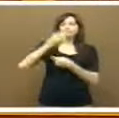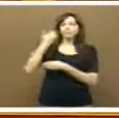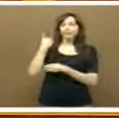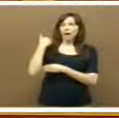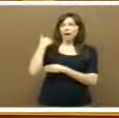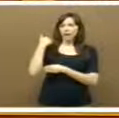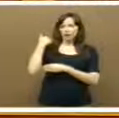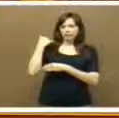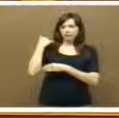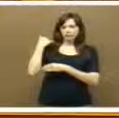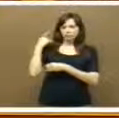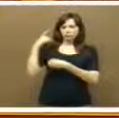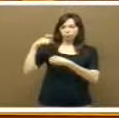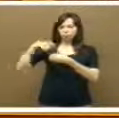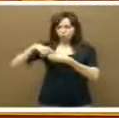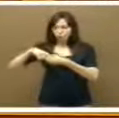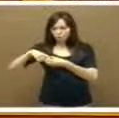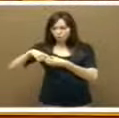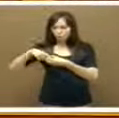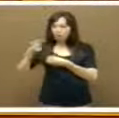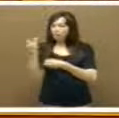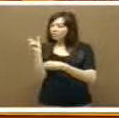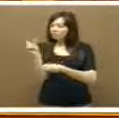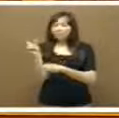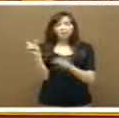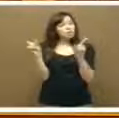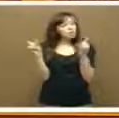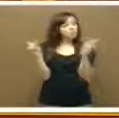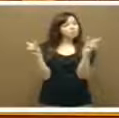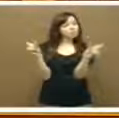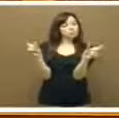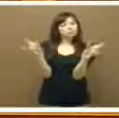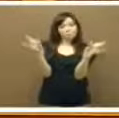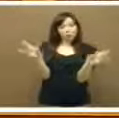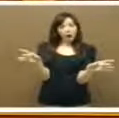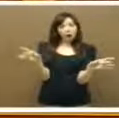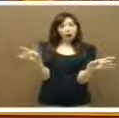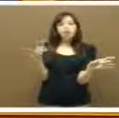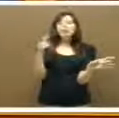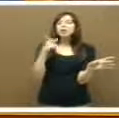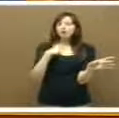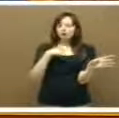incurrido es el que usted ha dicho, me sigo jugando mi dimisión.